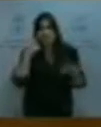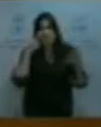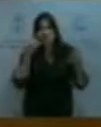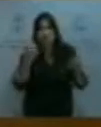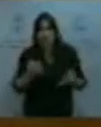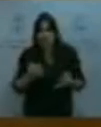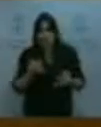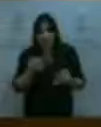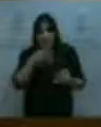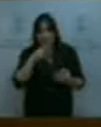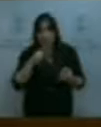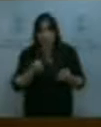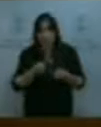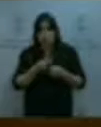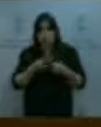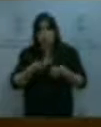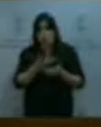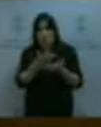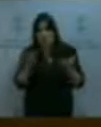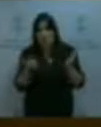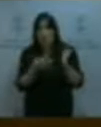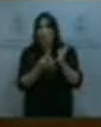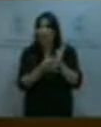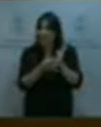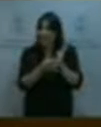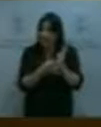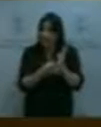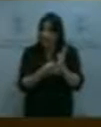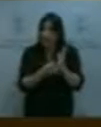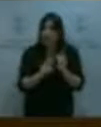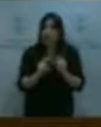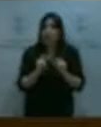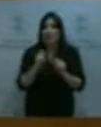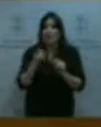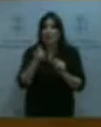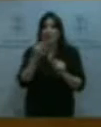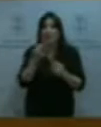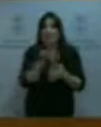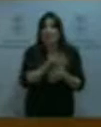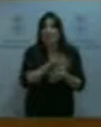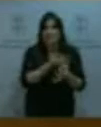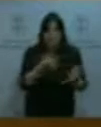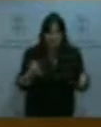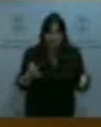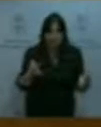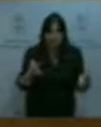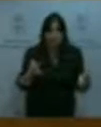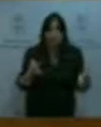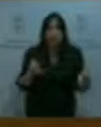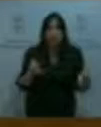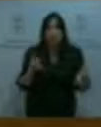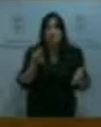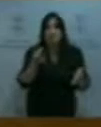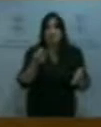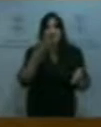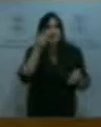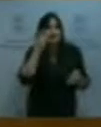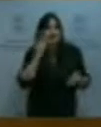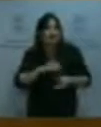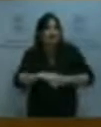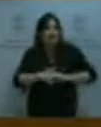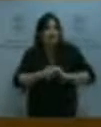calidad en el suministro, que esa eficiencia en el suministro, que esa objetividad y que esa transparencia exigen